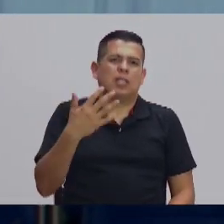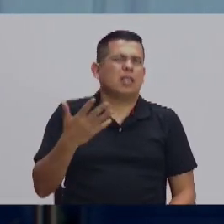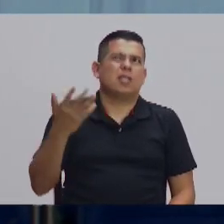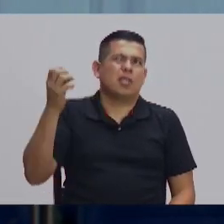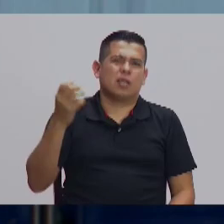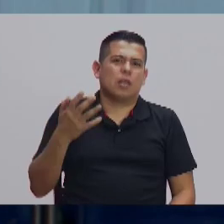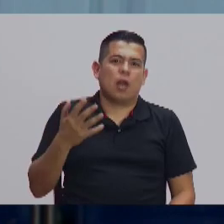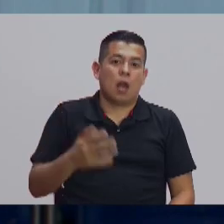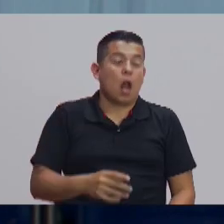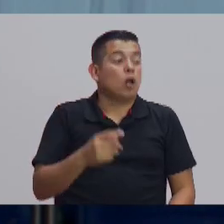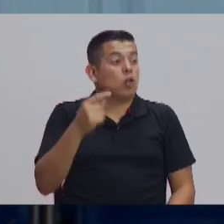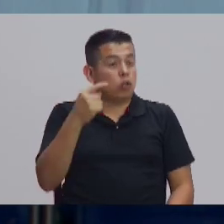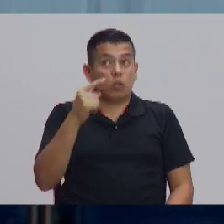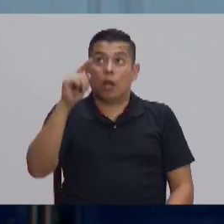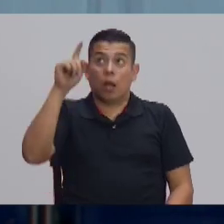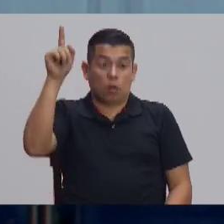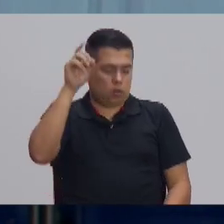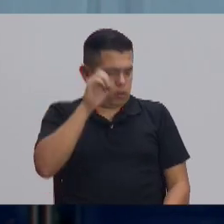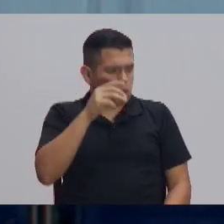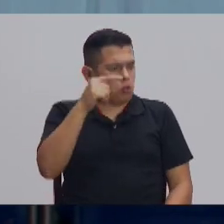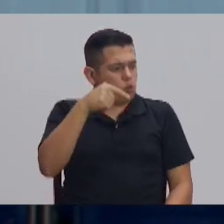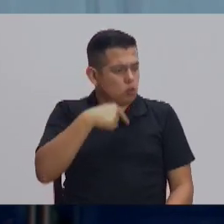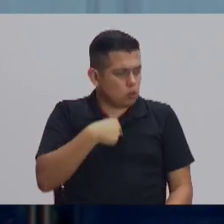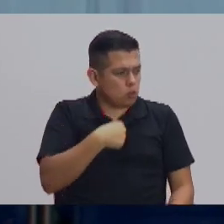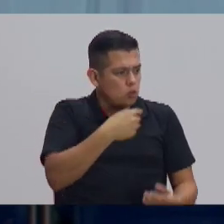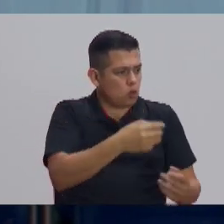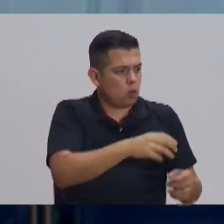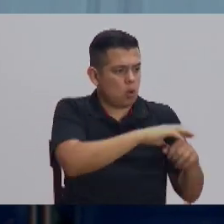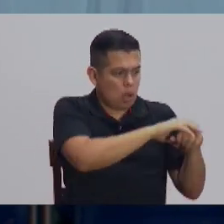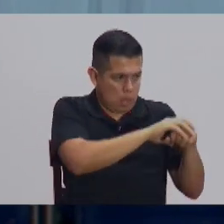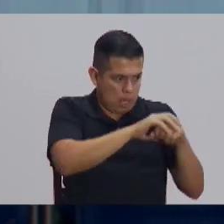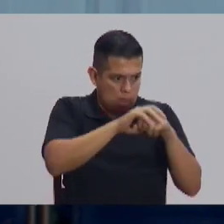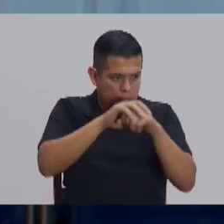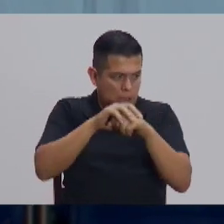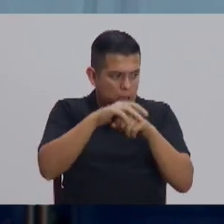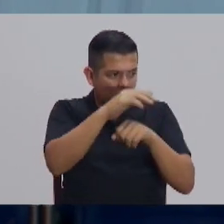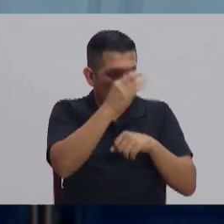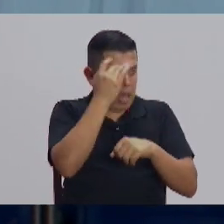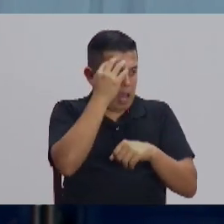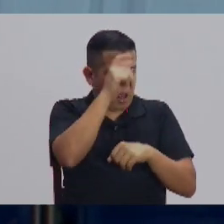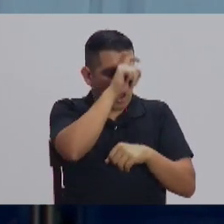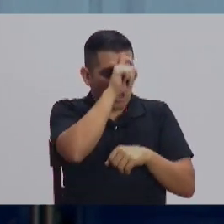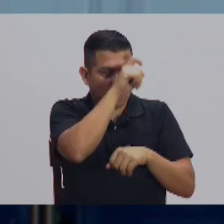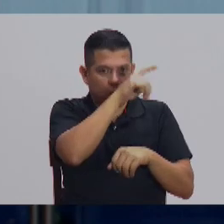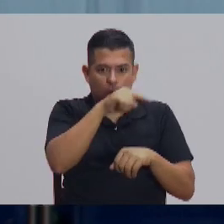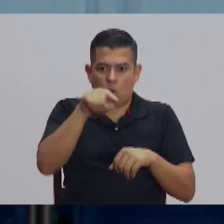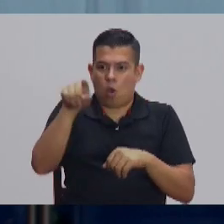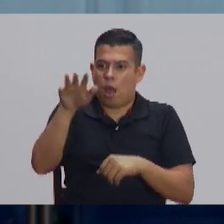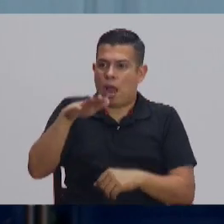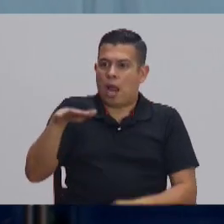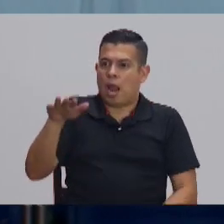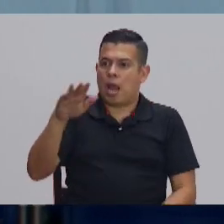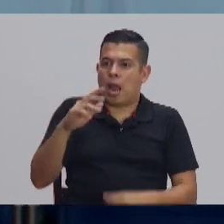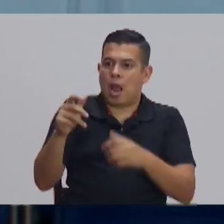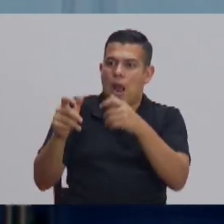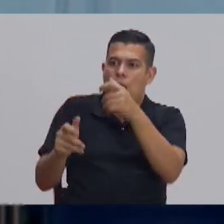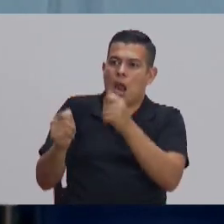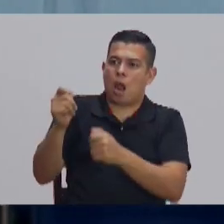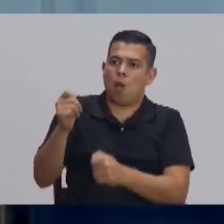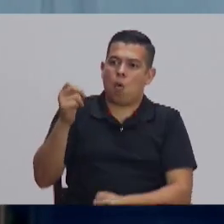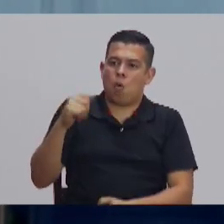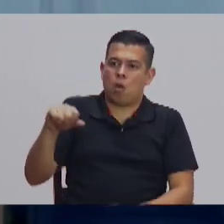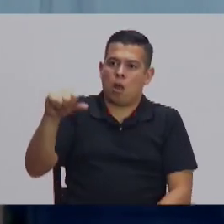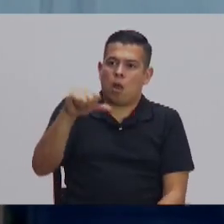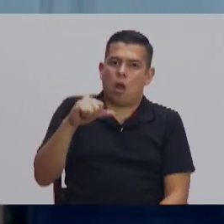moisés yo os sacaré de la aflicción de egipto a una tierra que fluye leche